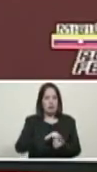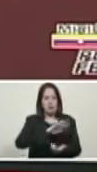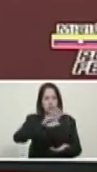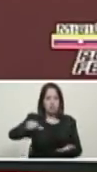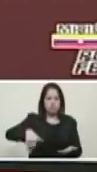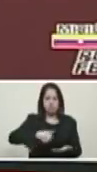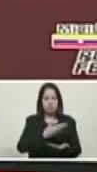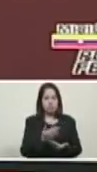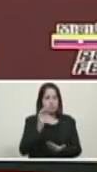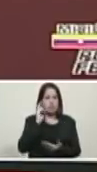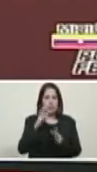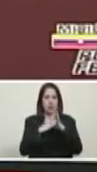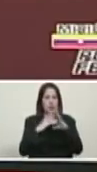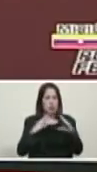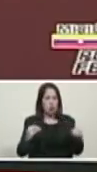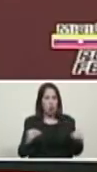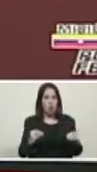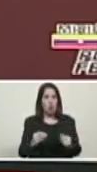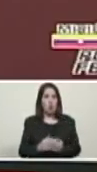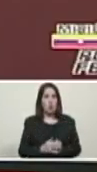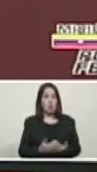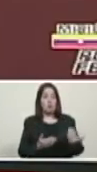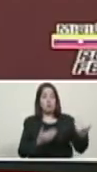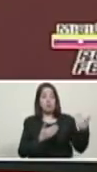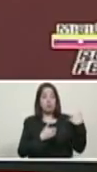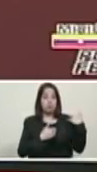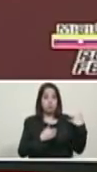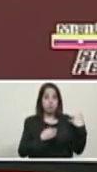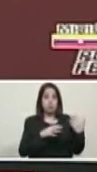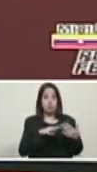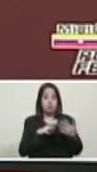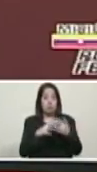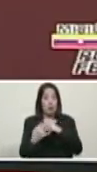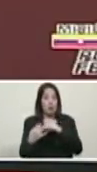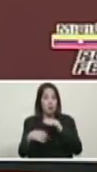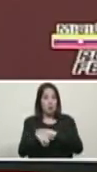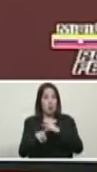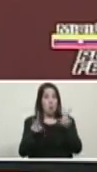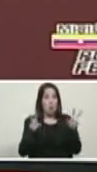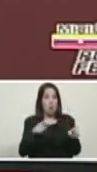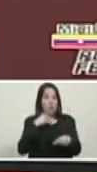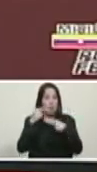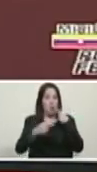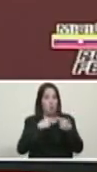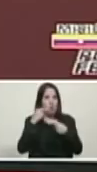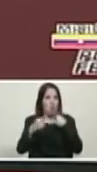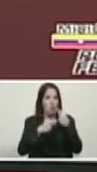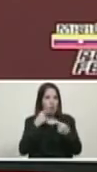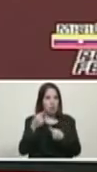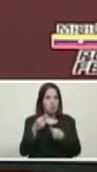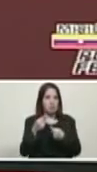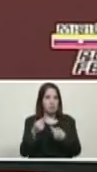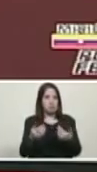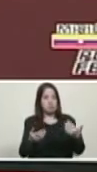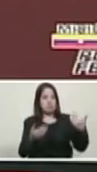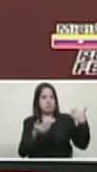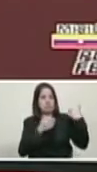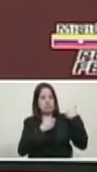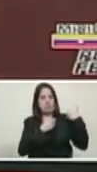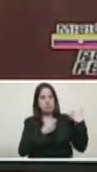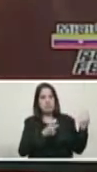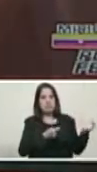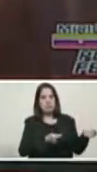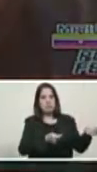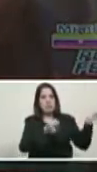en todo pues una gran misión va renovar de color tiene la infraestructura sólo ella para sostener este esfuerzo de esta